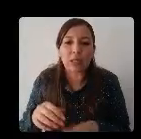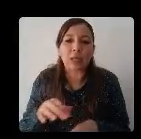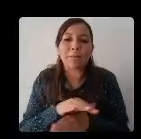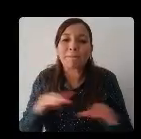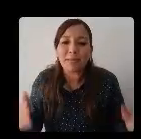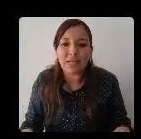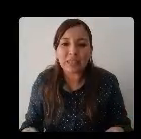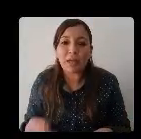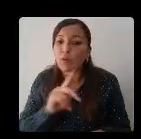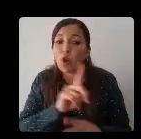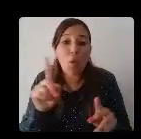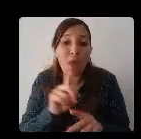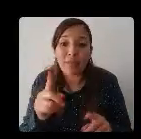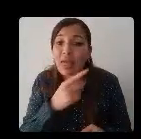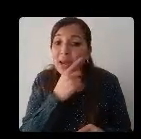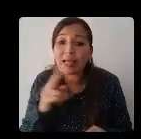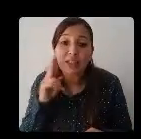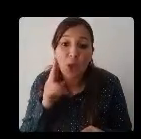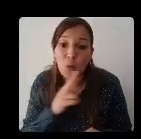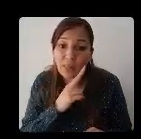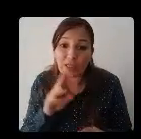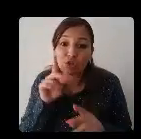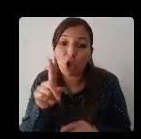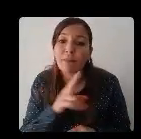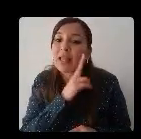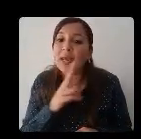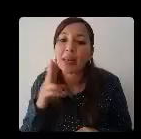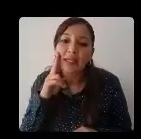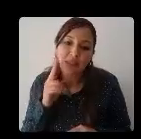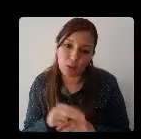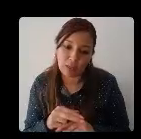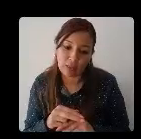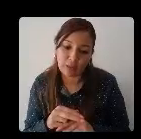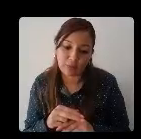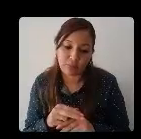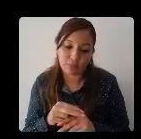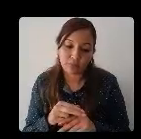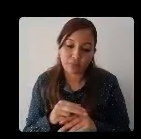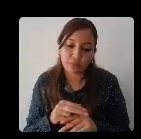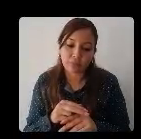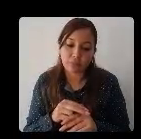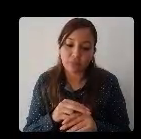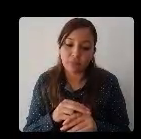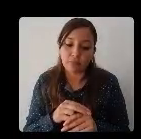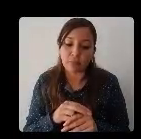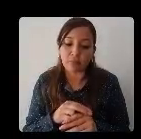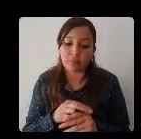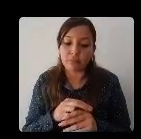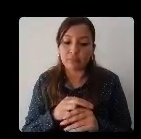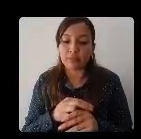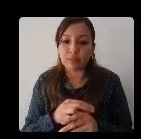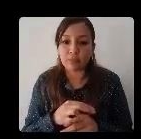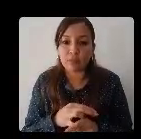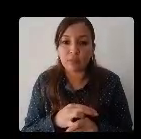de Sierra y Selva Alta con FIDA por Agro Rural, pero no llega a Laraos, llega a un distrito vecino